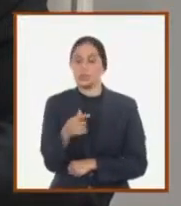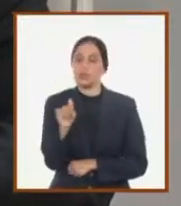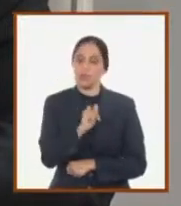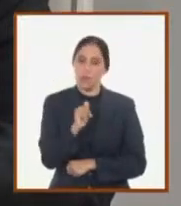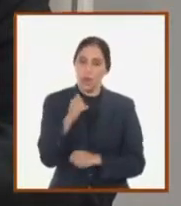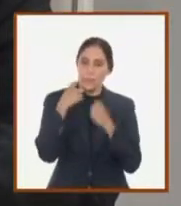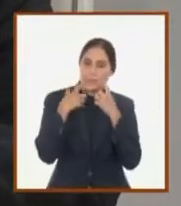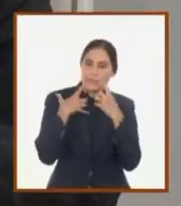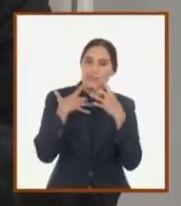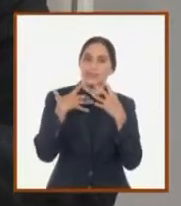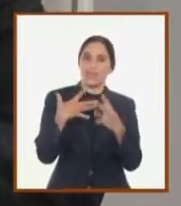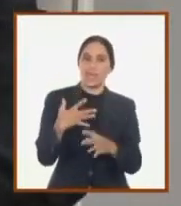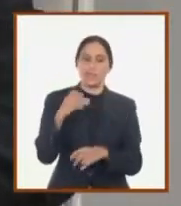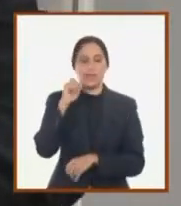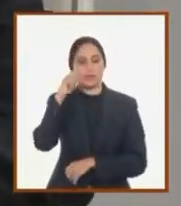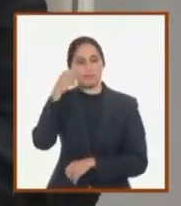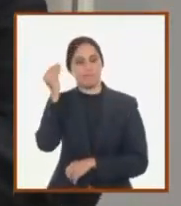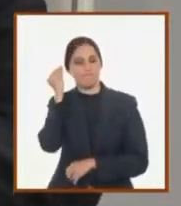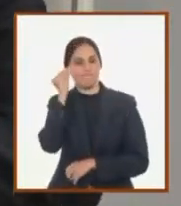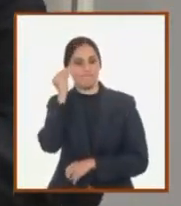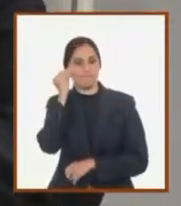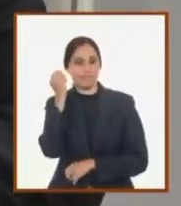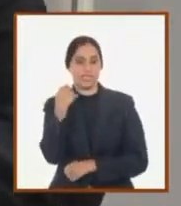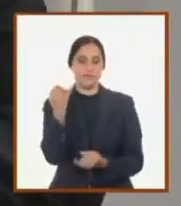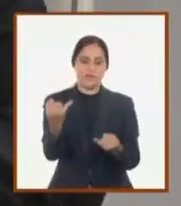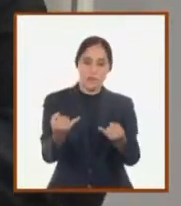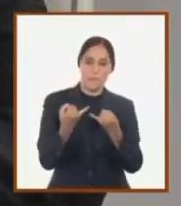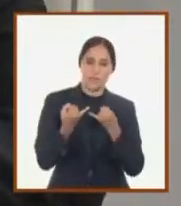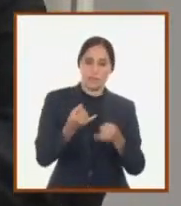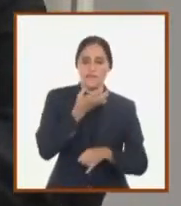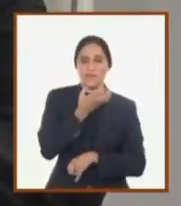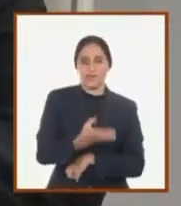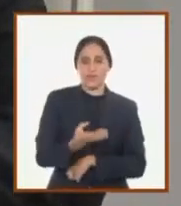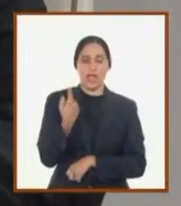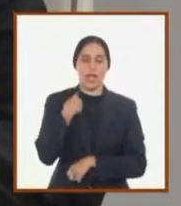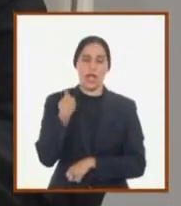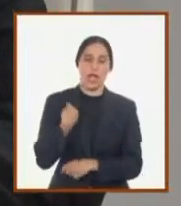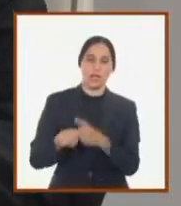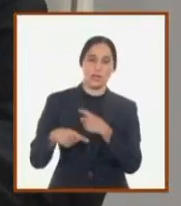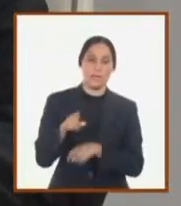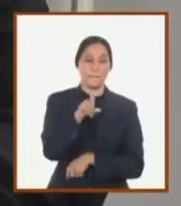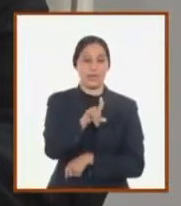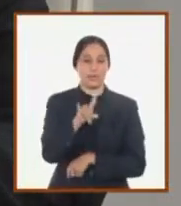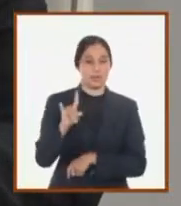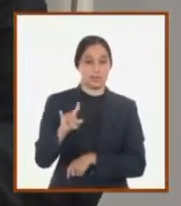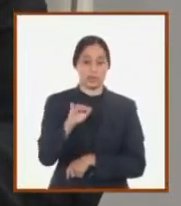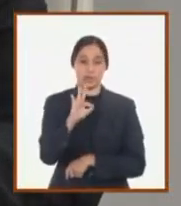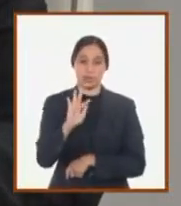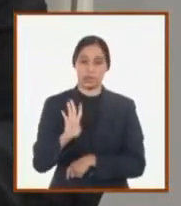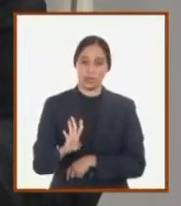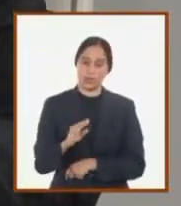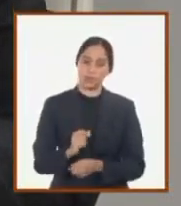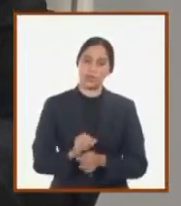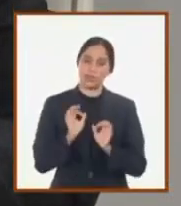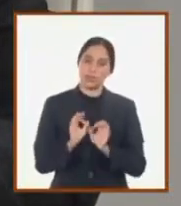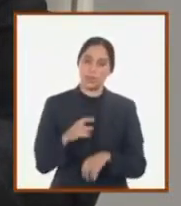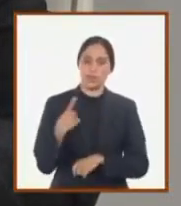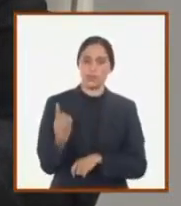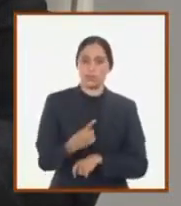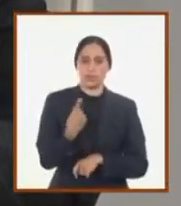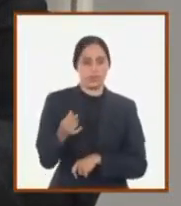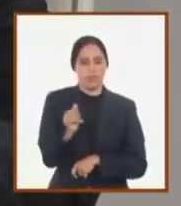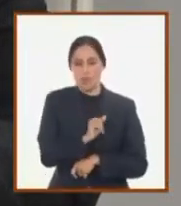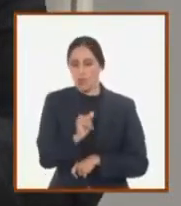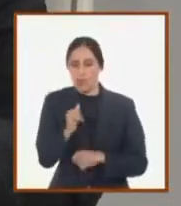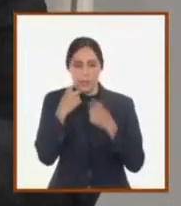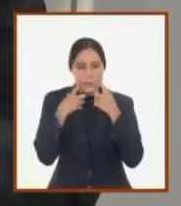presente ese mensaje del comandante en el año 1984 y siempre también fieles a